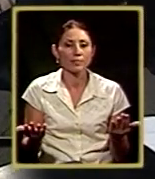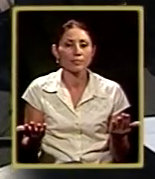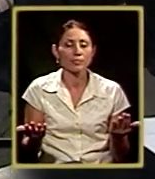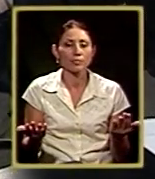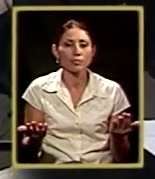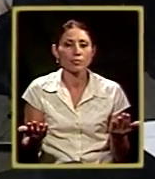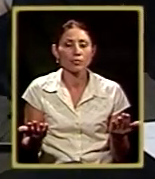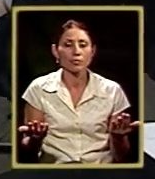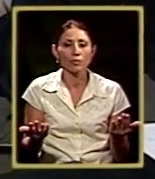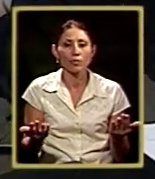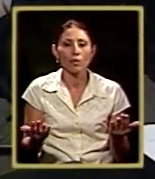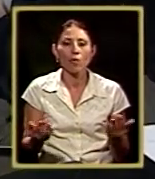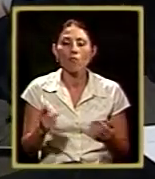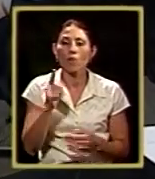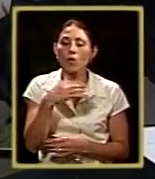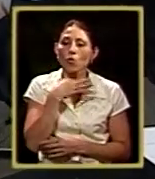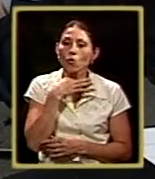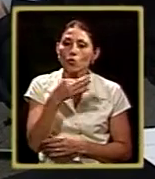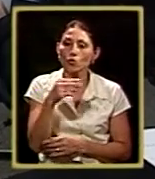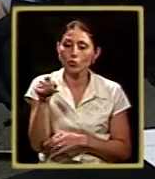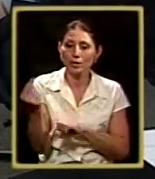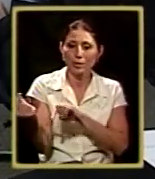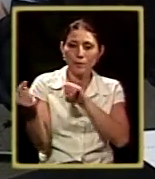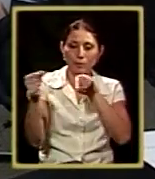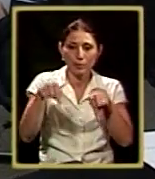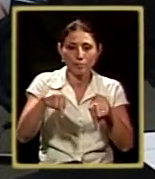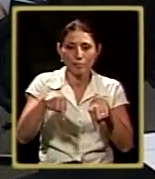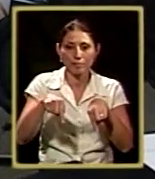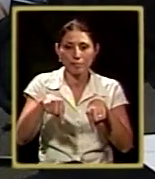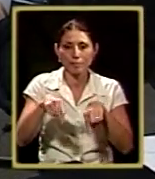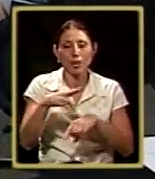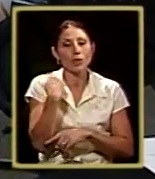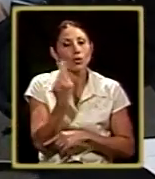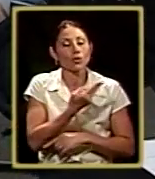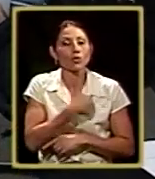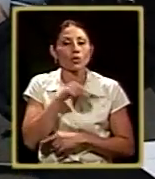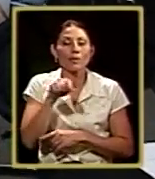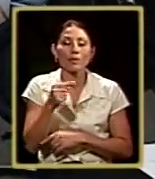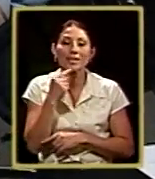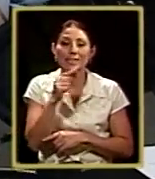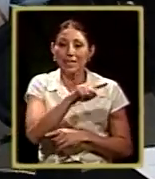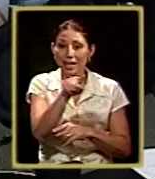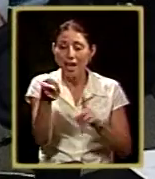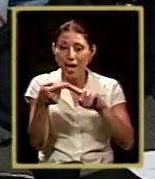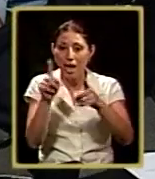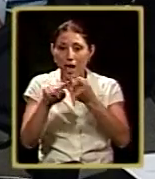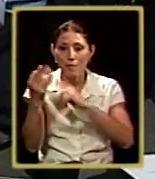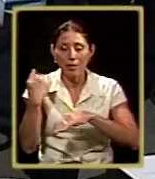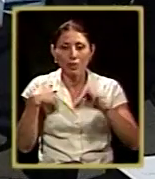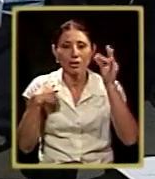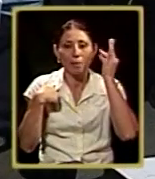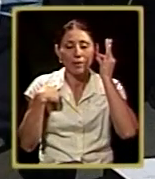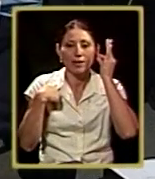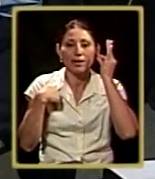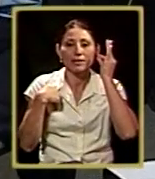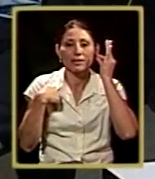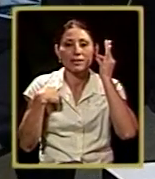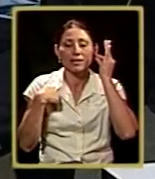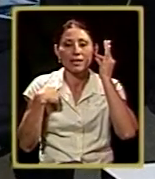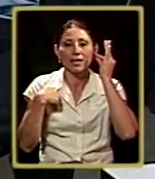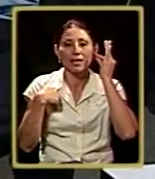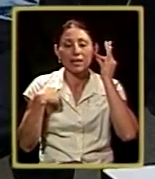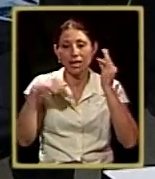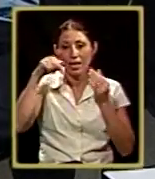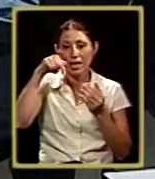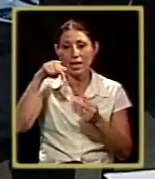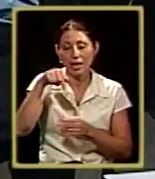Fue un placer tenerla aquí. Tenemos que decirle a las amigas y amigos que